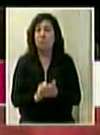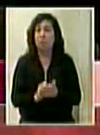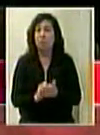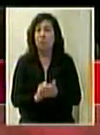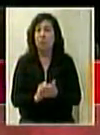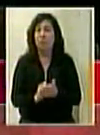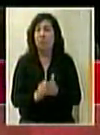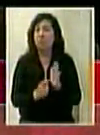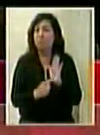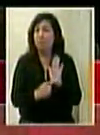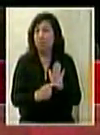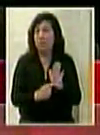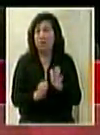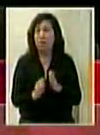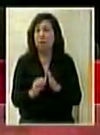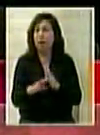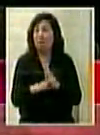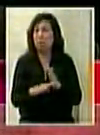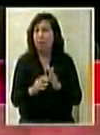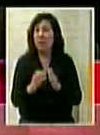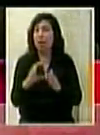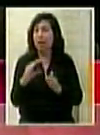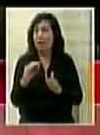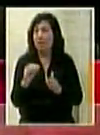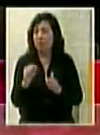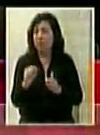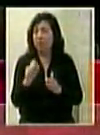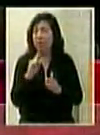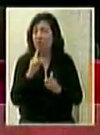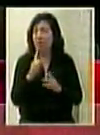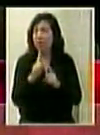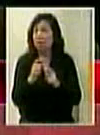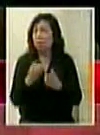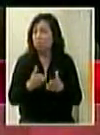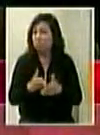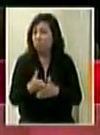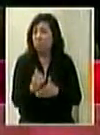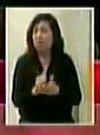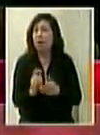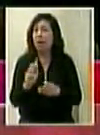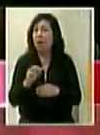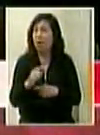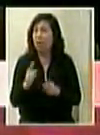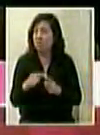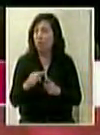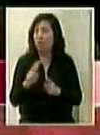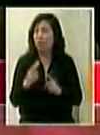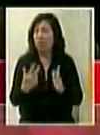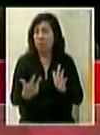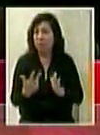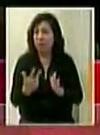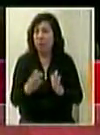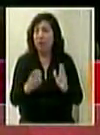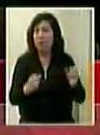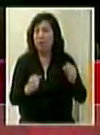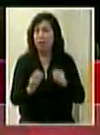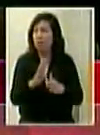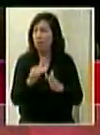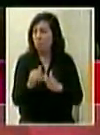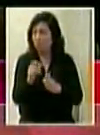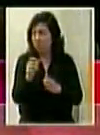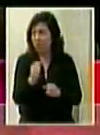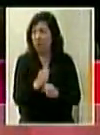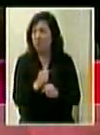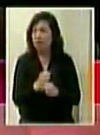Y lo que se presenta bajo la modalidad CAS es una cuestión transitoria hasta el 2013, donde se otorga derechos a todos los